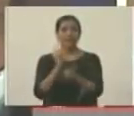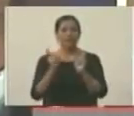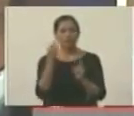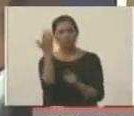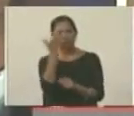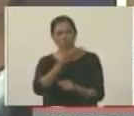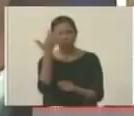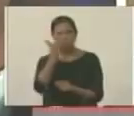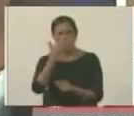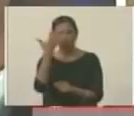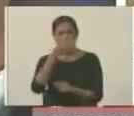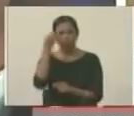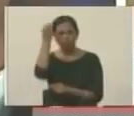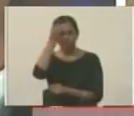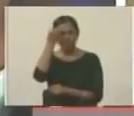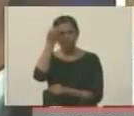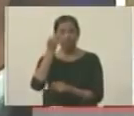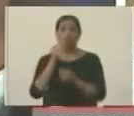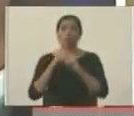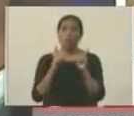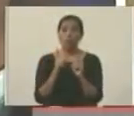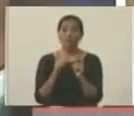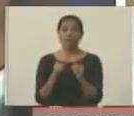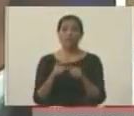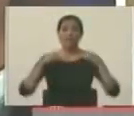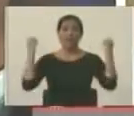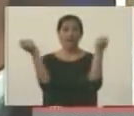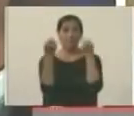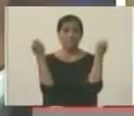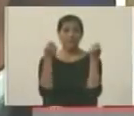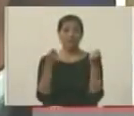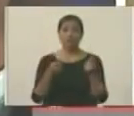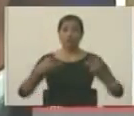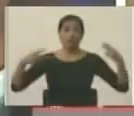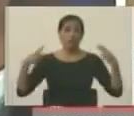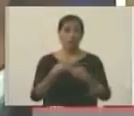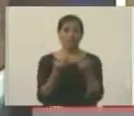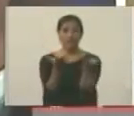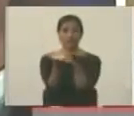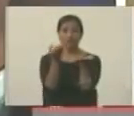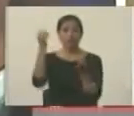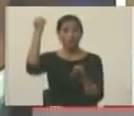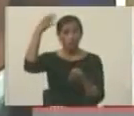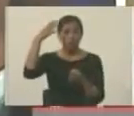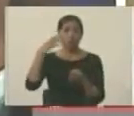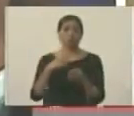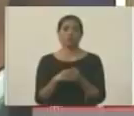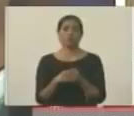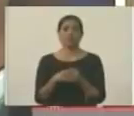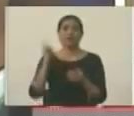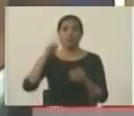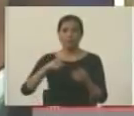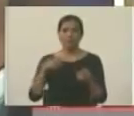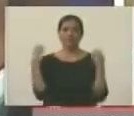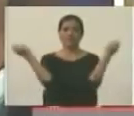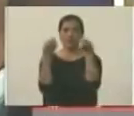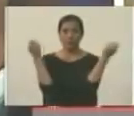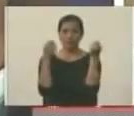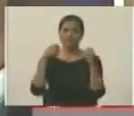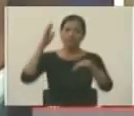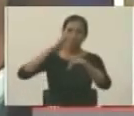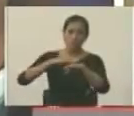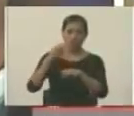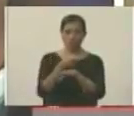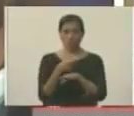porque la campaña de ellos no solo es cortar la luz y los servicios, es también la campaña mediática para echarle la culpa al gobierno.